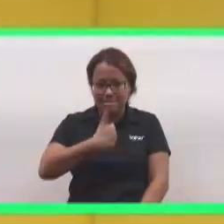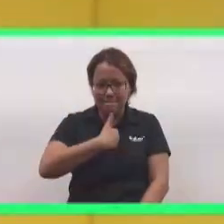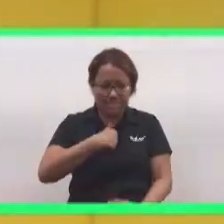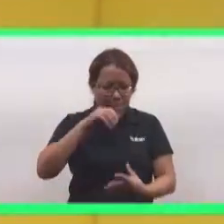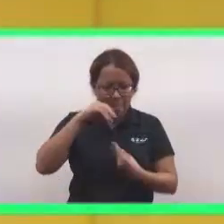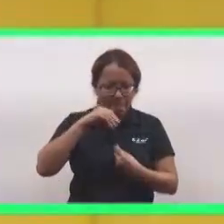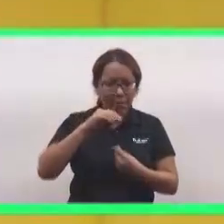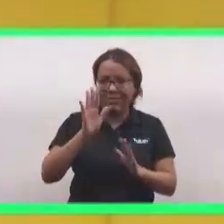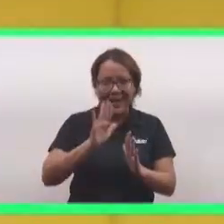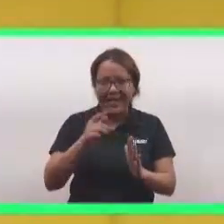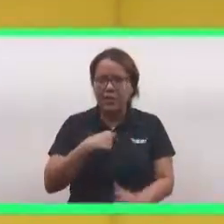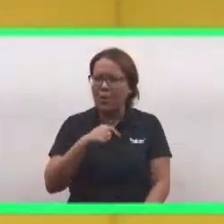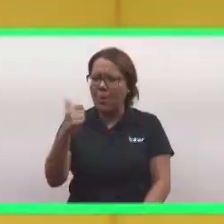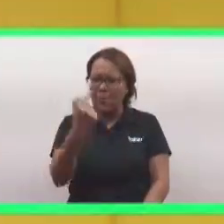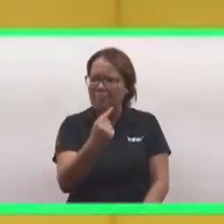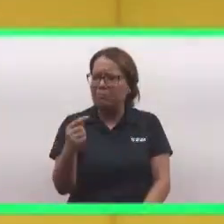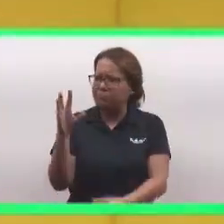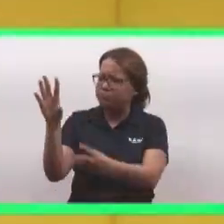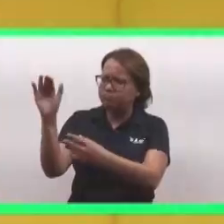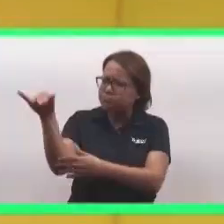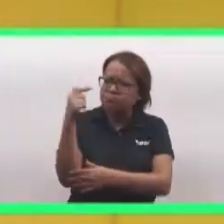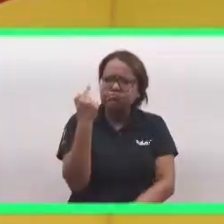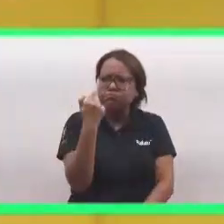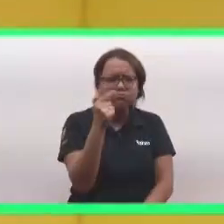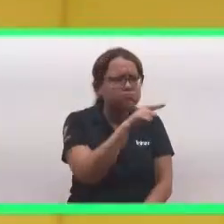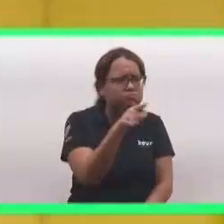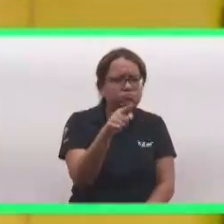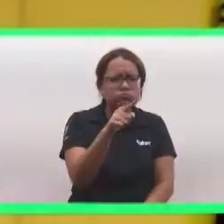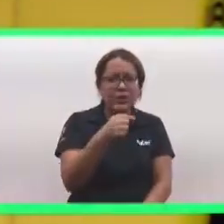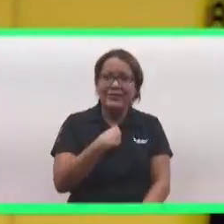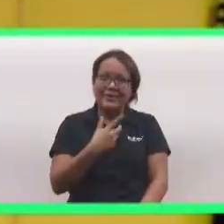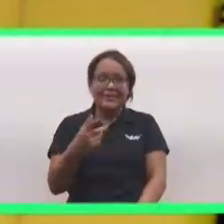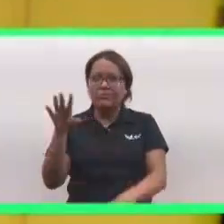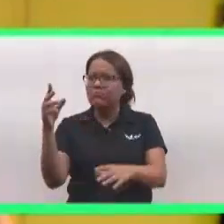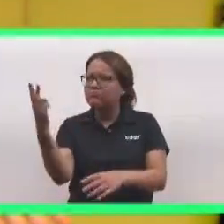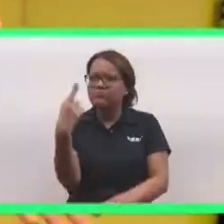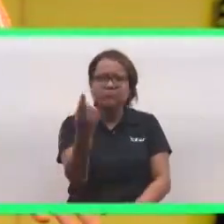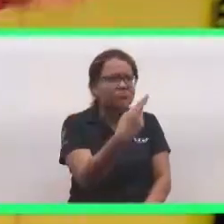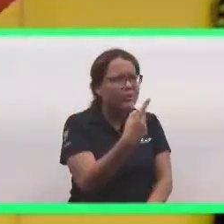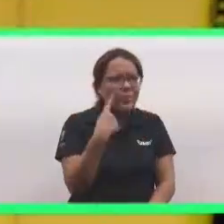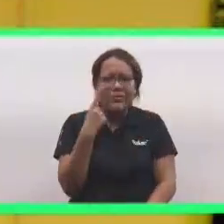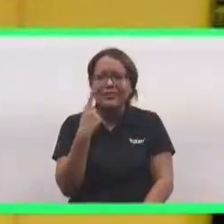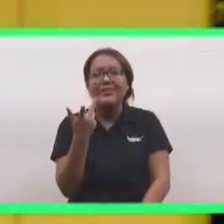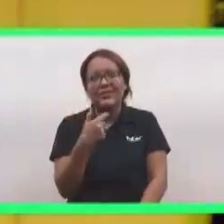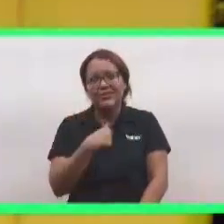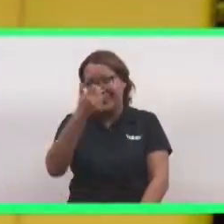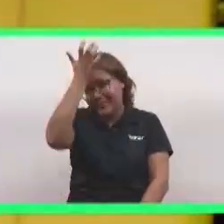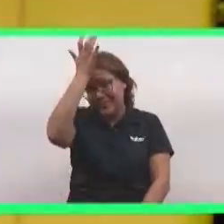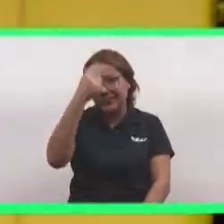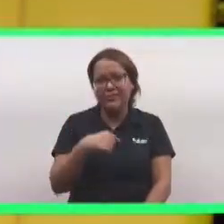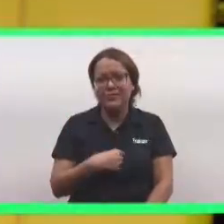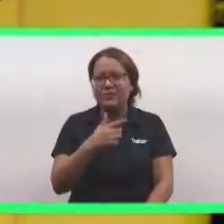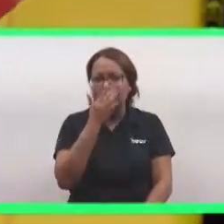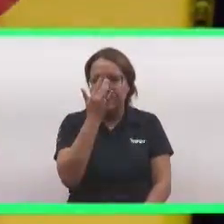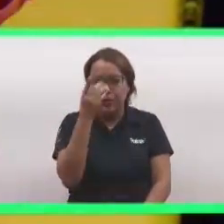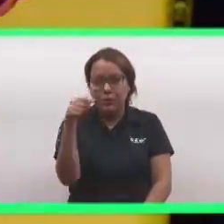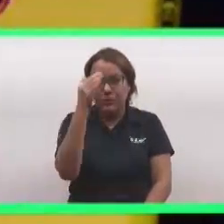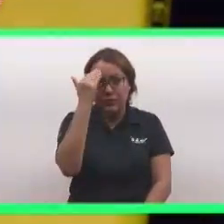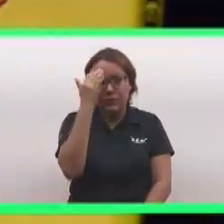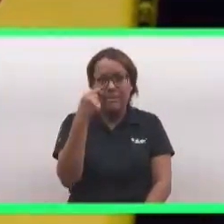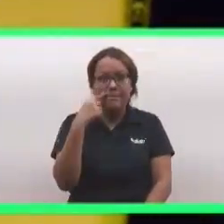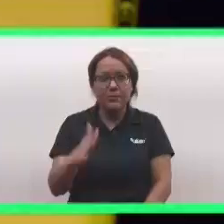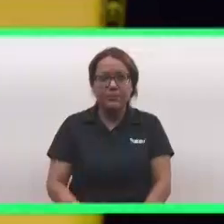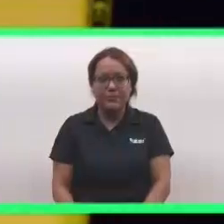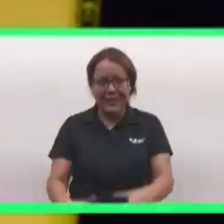no preguntarme, no analizar qué es lo que estoy haciendo, y simplemente ando buscando de dónde saco agua y perforo agua en cualquier lugar. Usted sabe que cuando